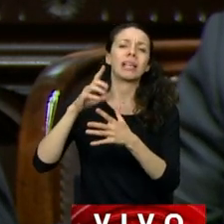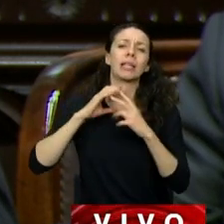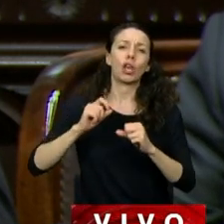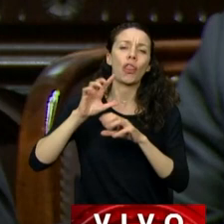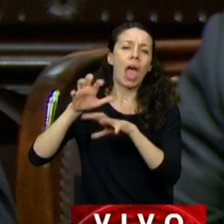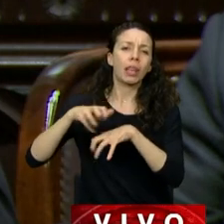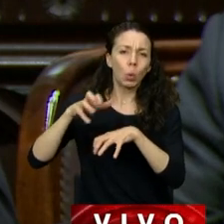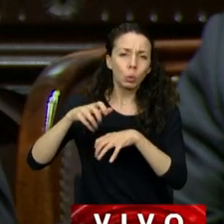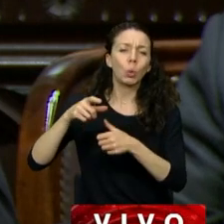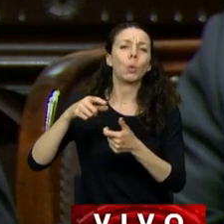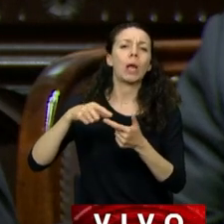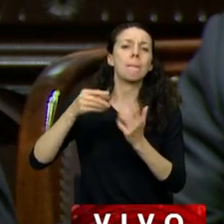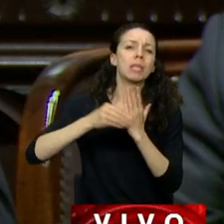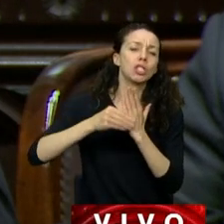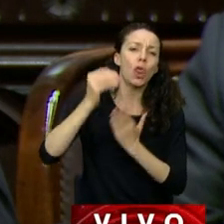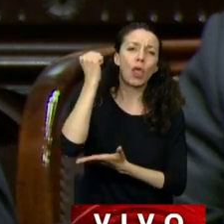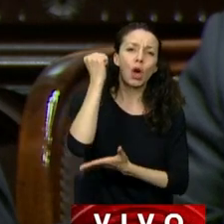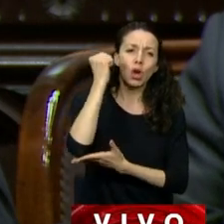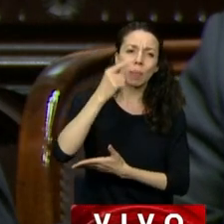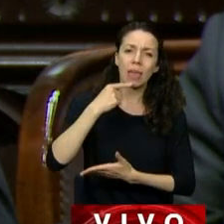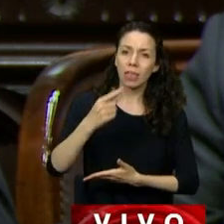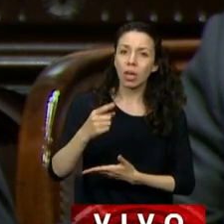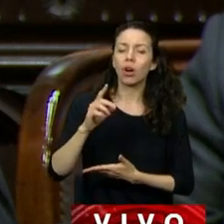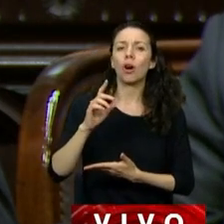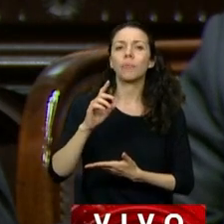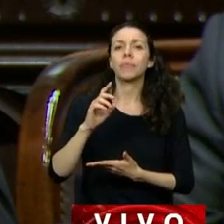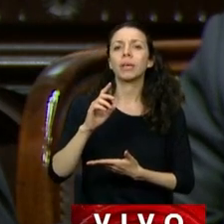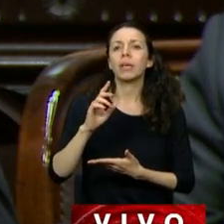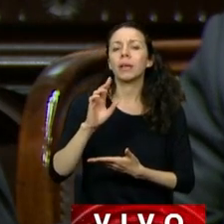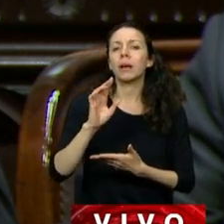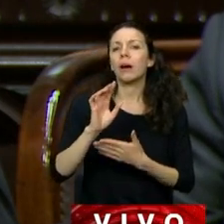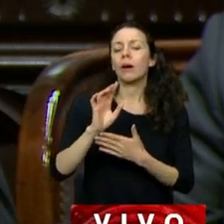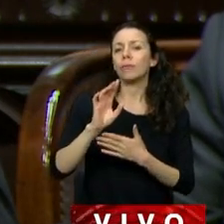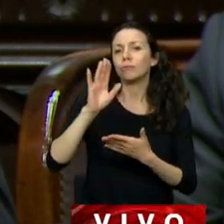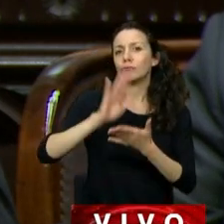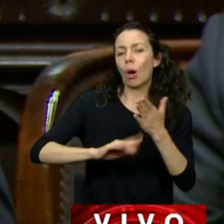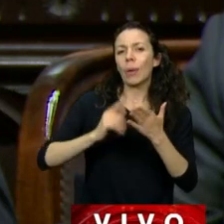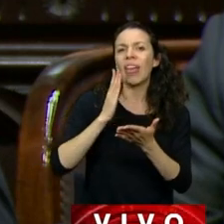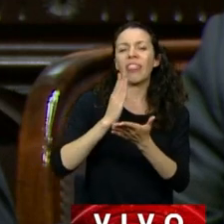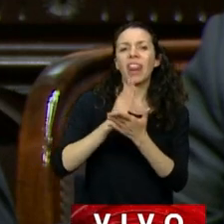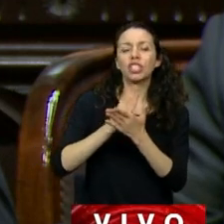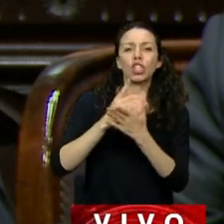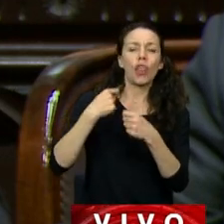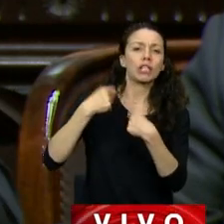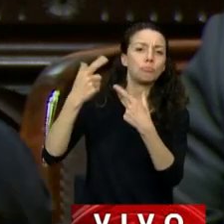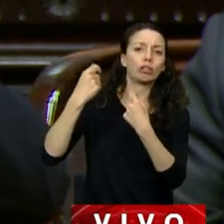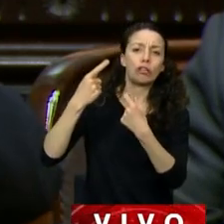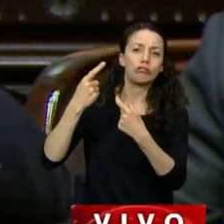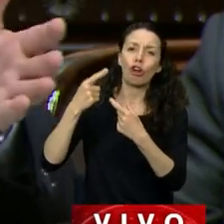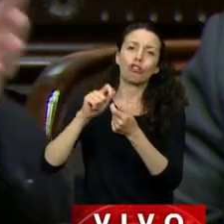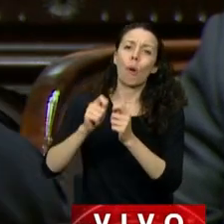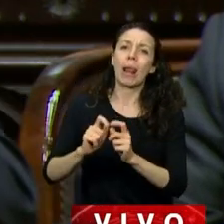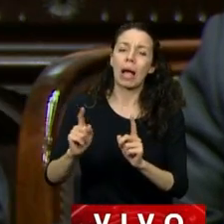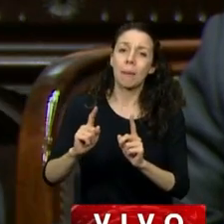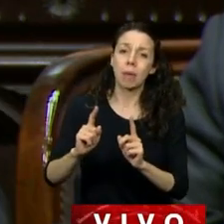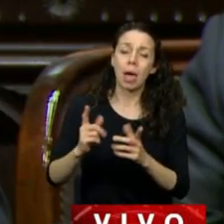Ministro de Economía en cuanto a que no se van a tocar los DECs, los derechos de exportación, ¿por qué ya no se hubieran